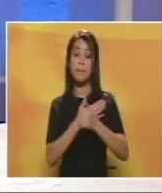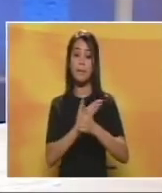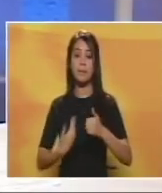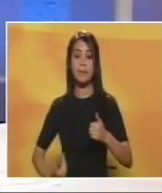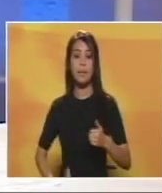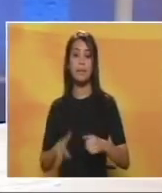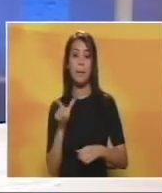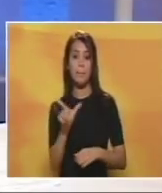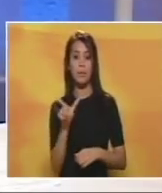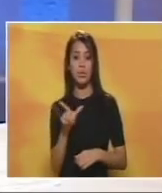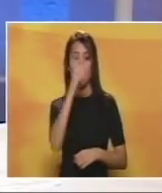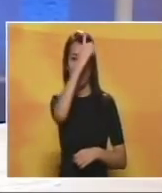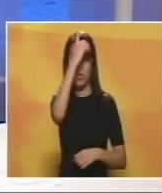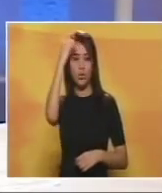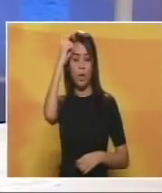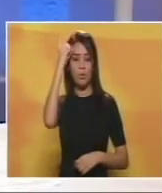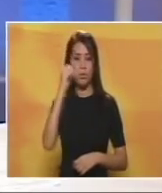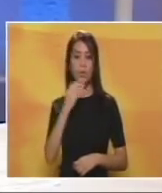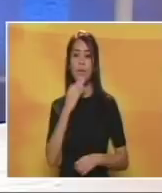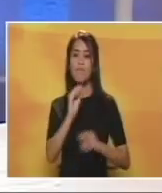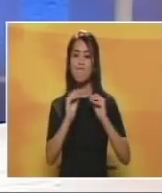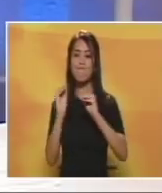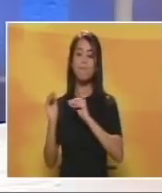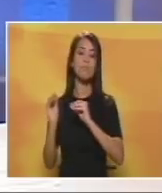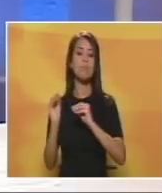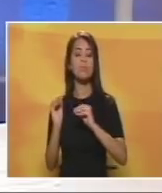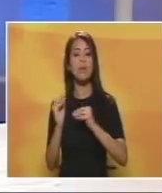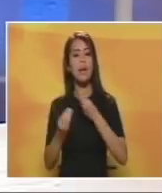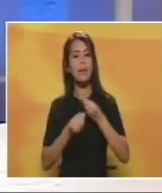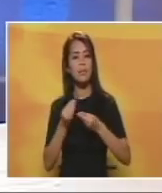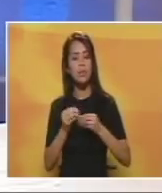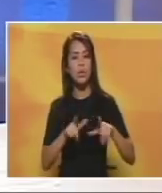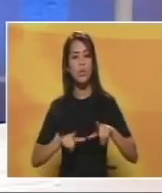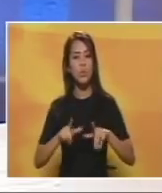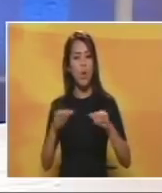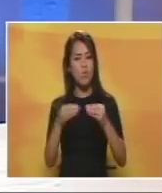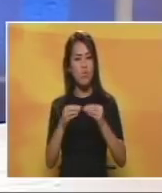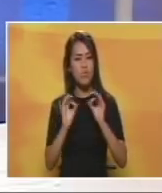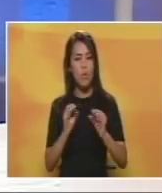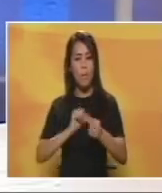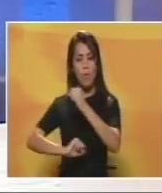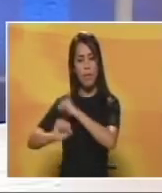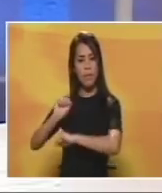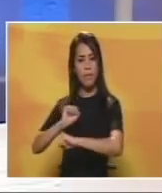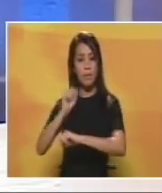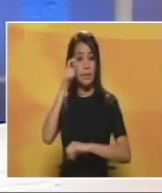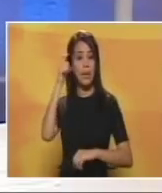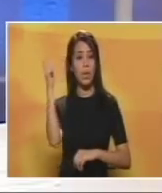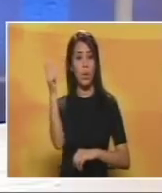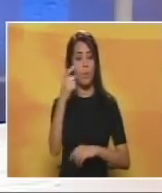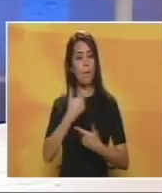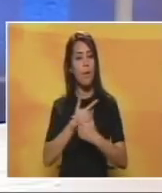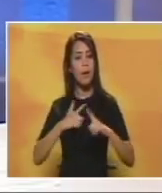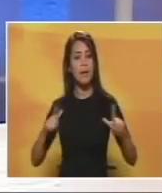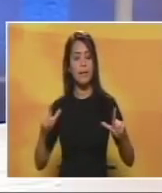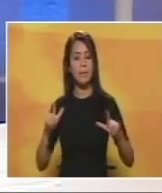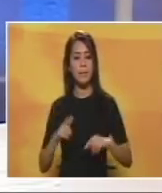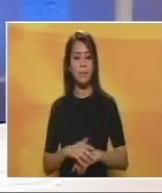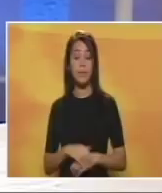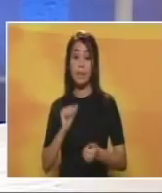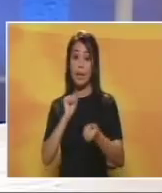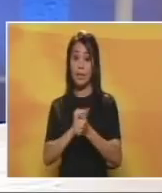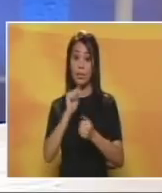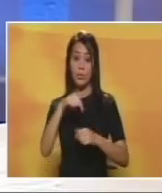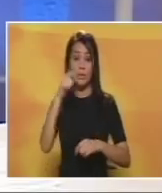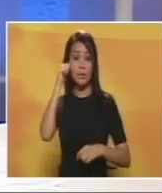Socialista Unido de Venezuela, Diosdado Cabello, llamó a la creación en la región de un frente de defensa de los pueblos libres tras la detención este